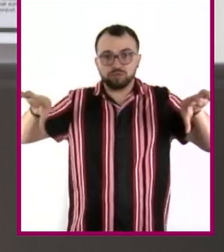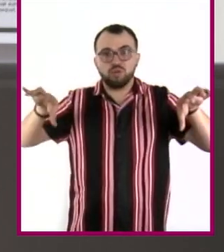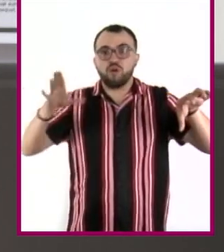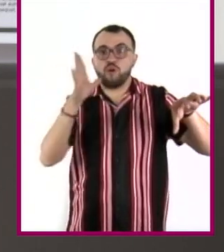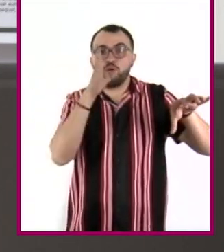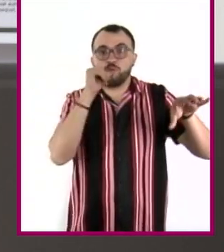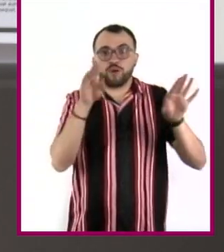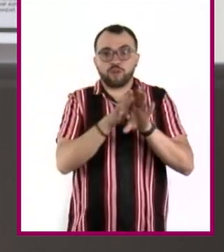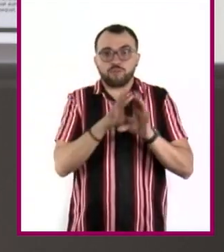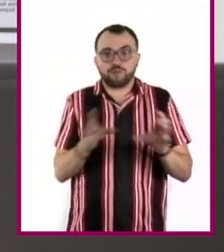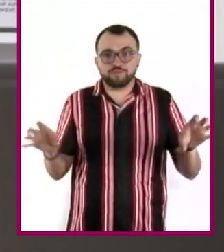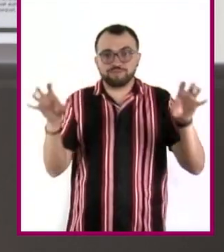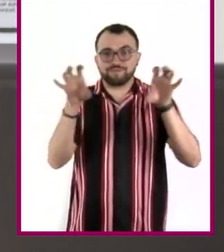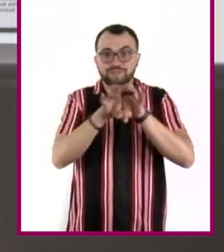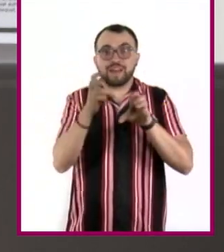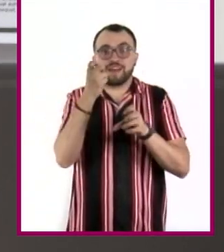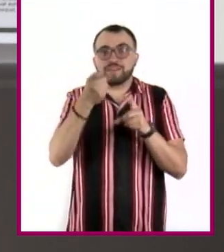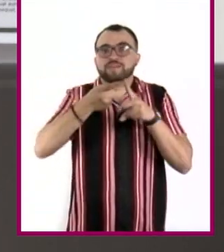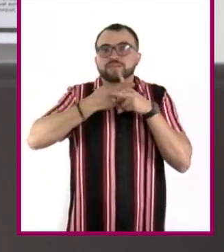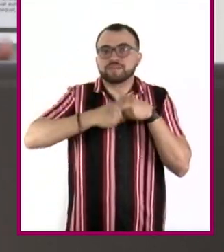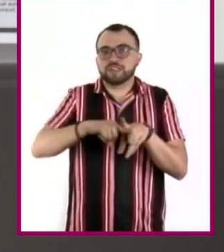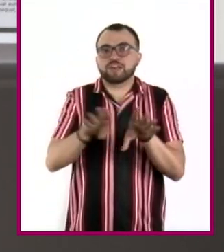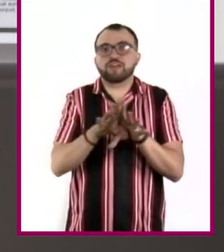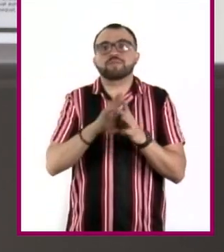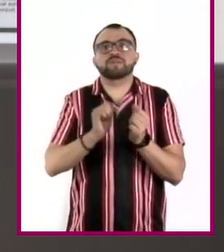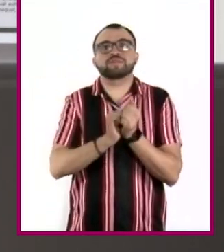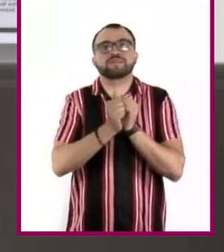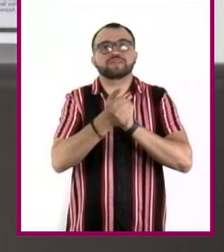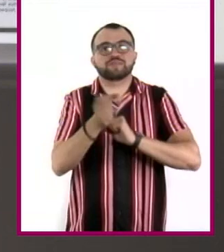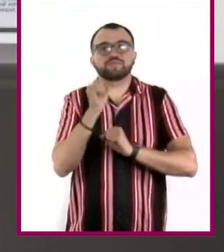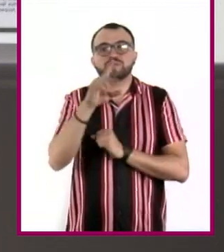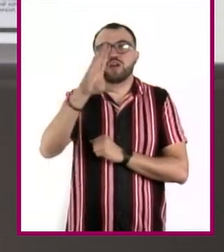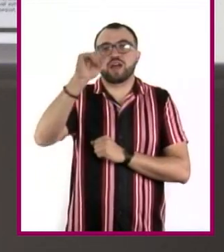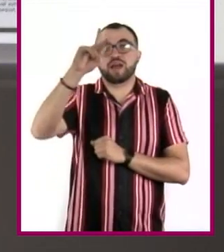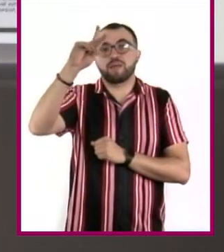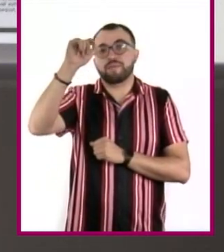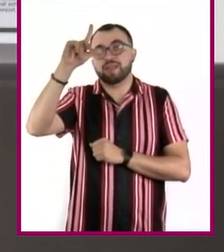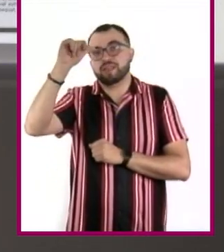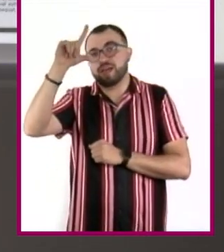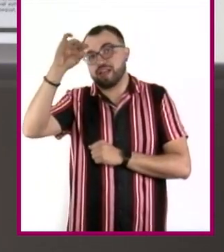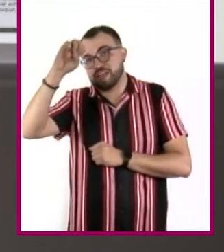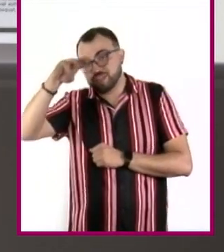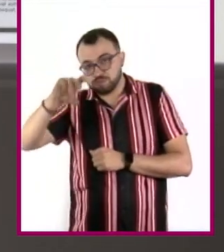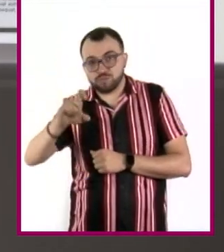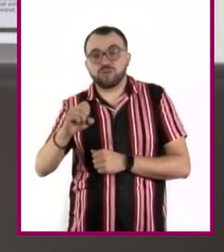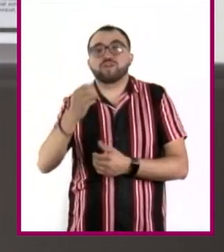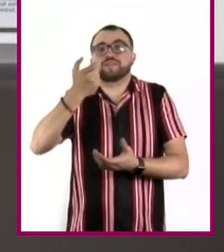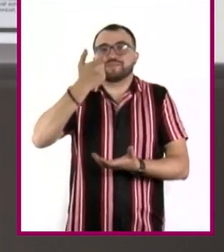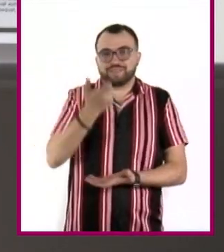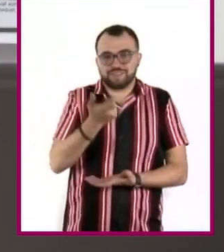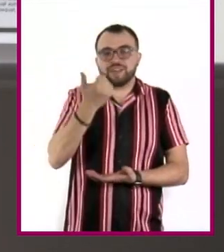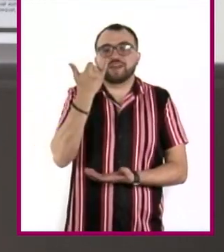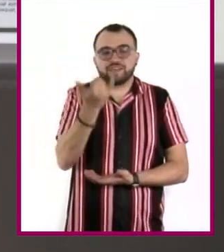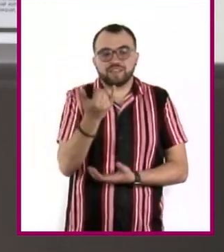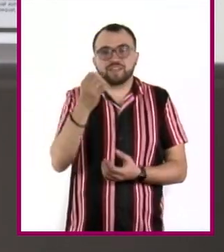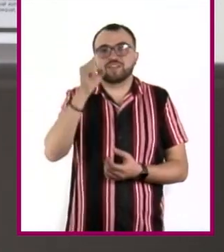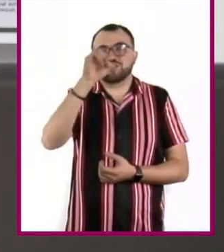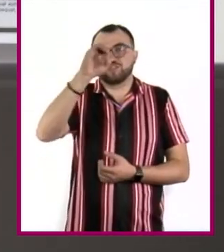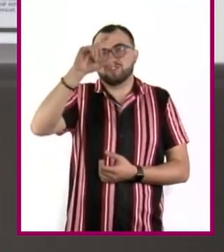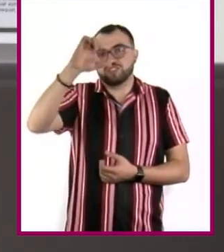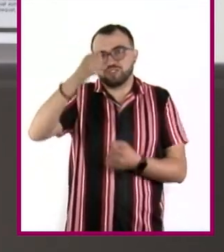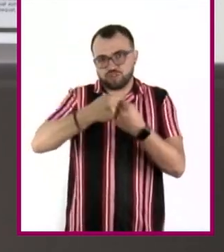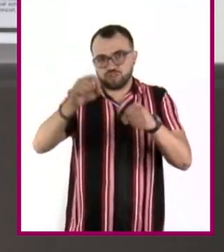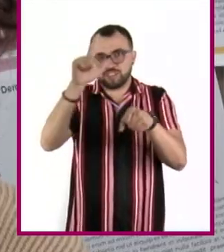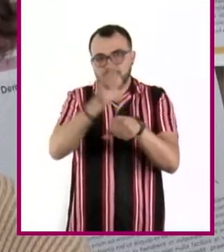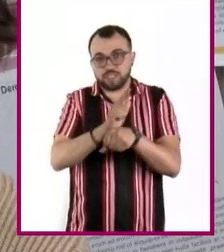irreconciliables. Este hecho marcó el inicio de la confrontación entre el capitalismo y socialismo, o comunismo, y por ello la hostilidad de lo que llamaron